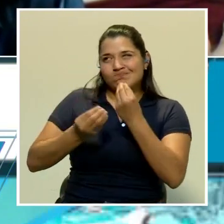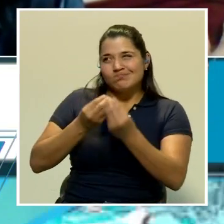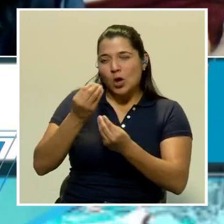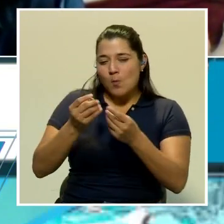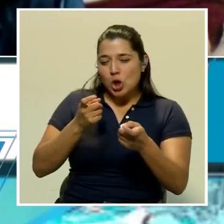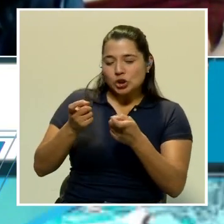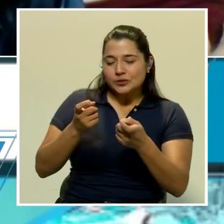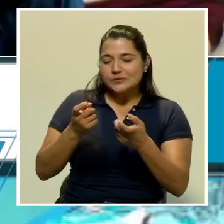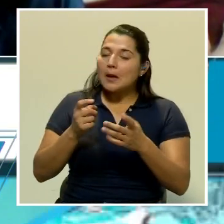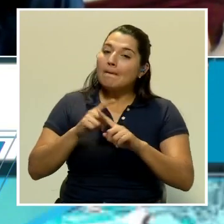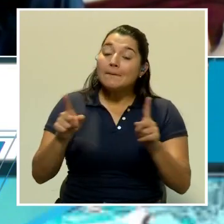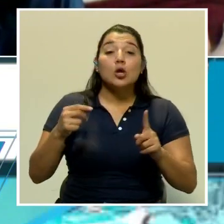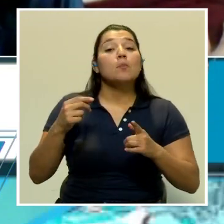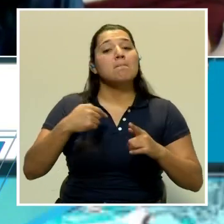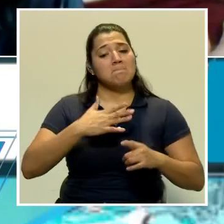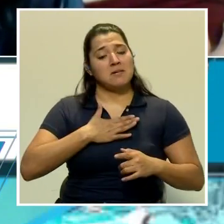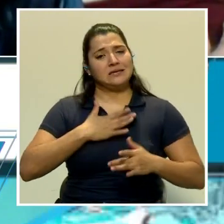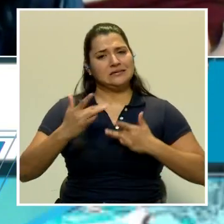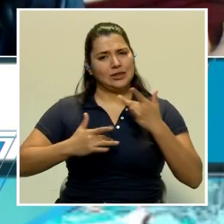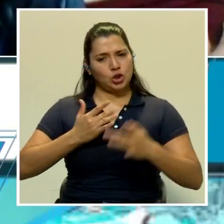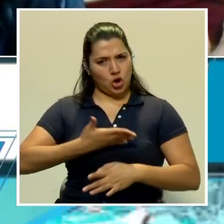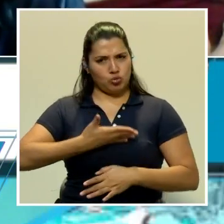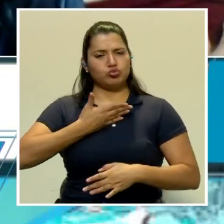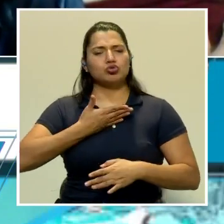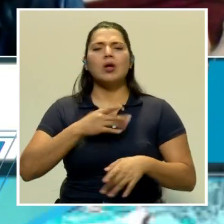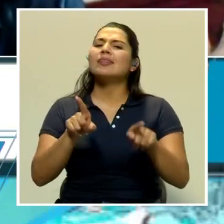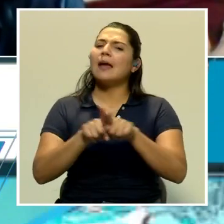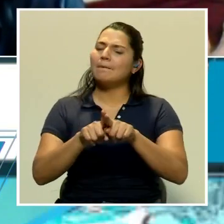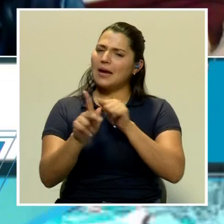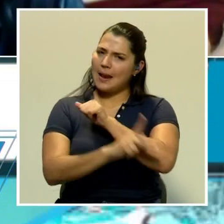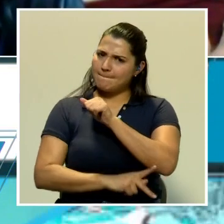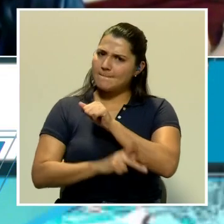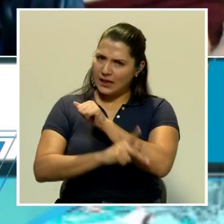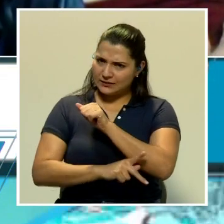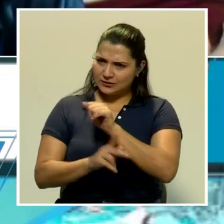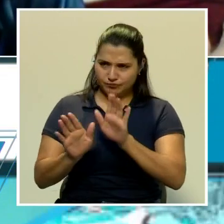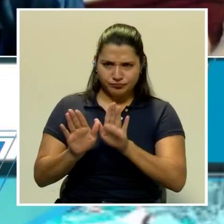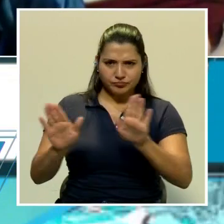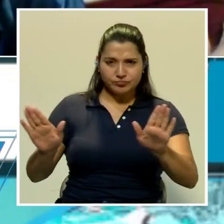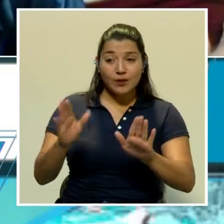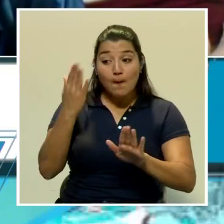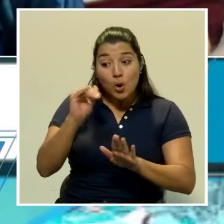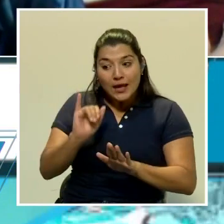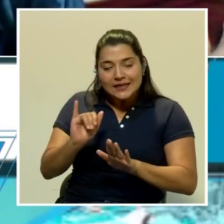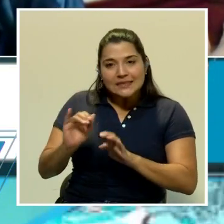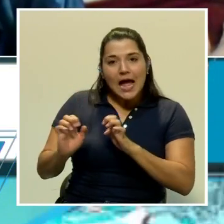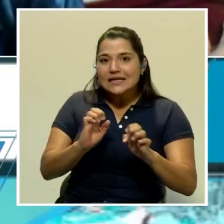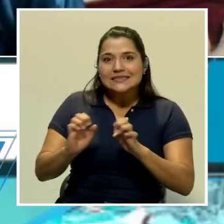yo me siento muy orgullosa y el país en general, porque ha sido una estrategia que ha sido reconocida a nivel